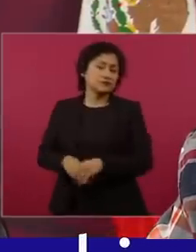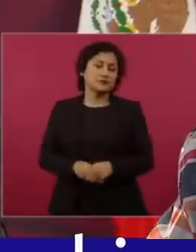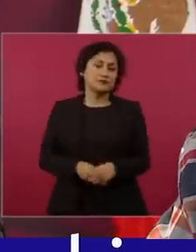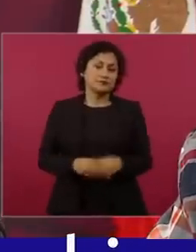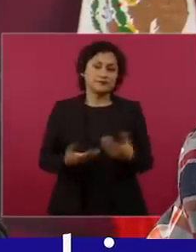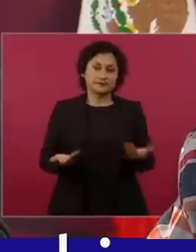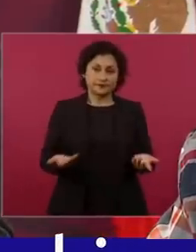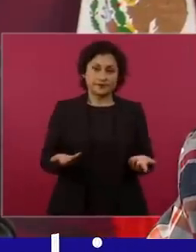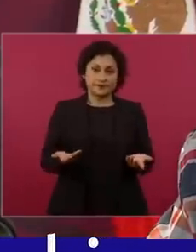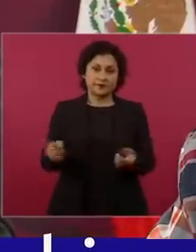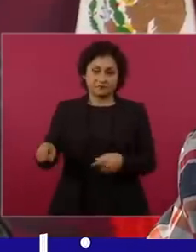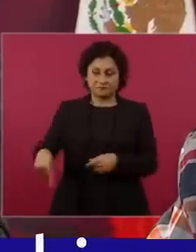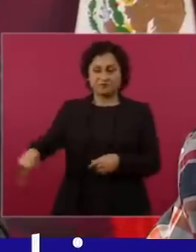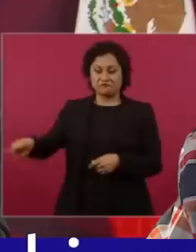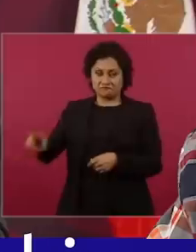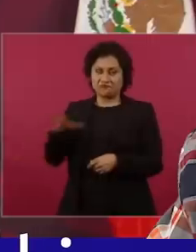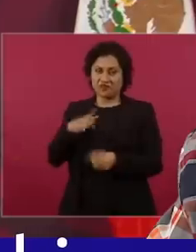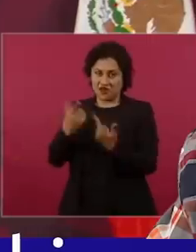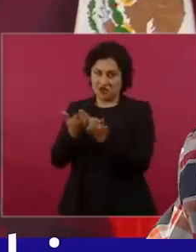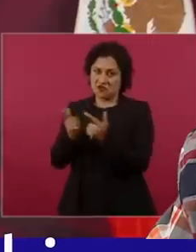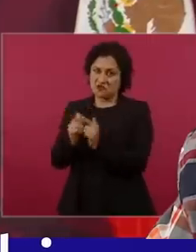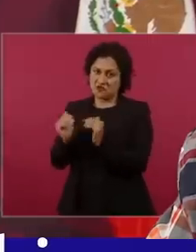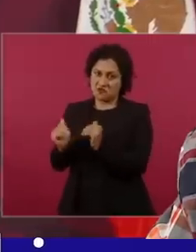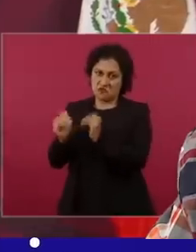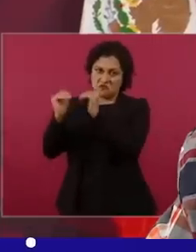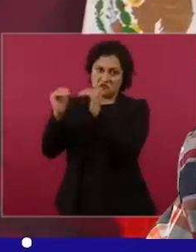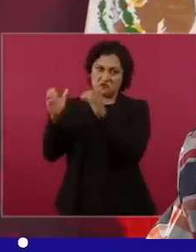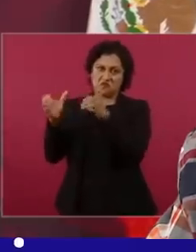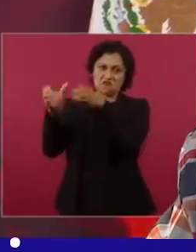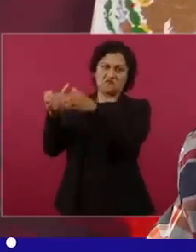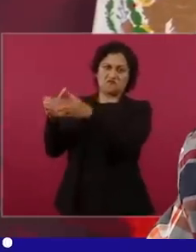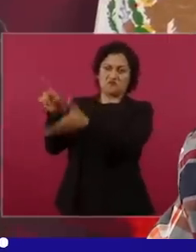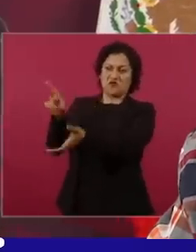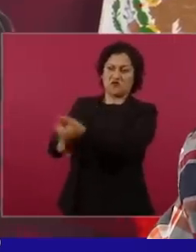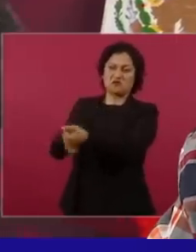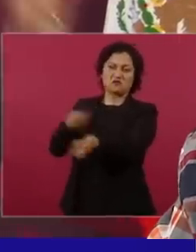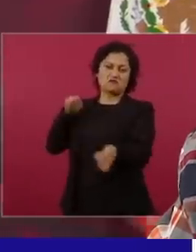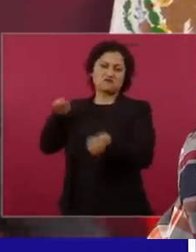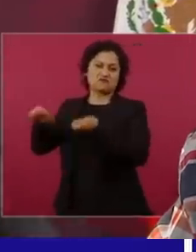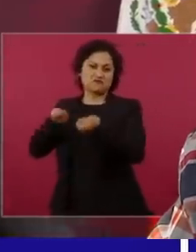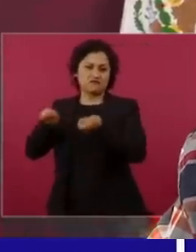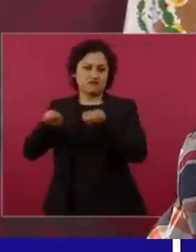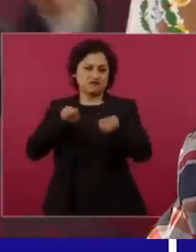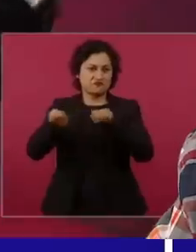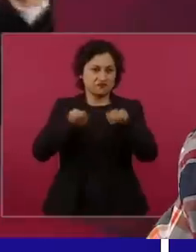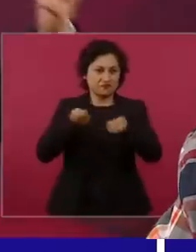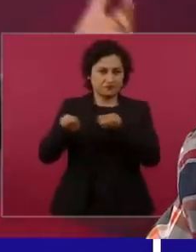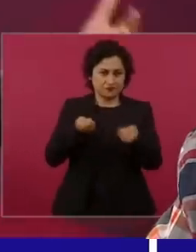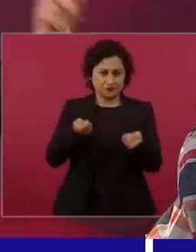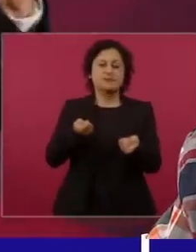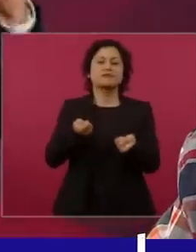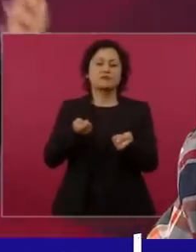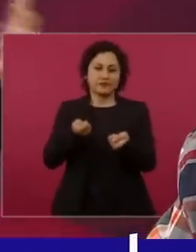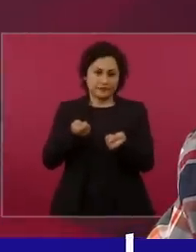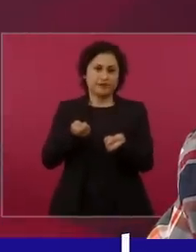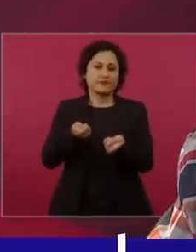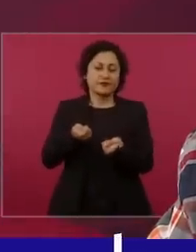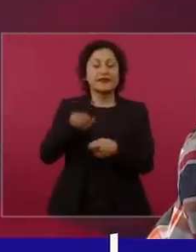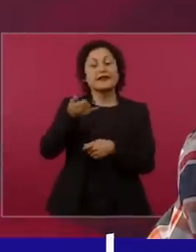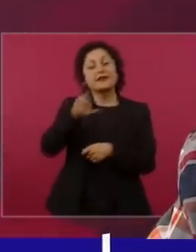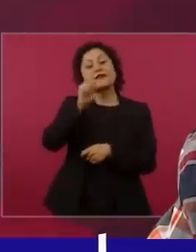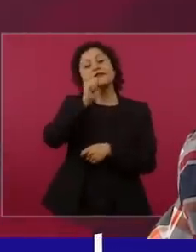Hay una oligarquía nacional que controla todo y empresas